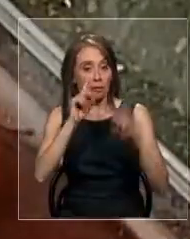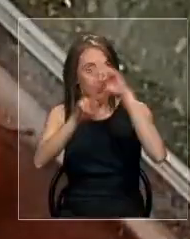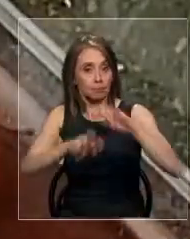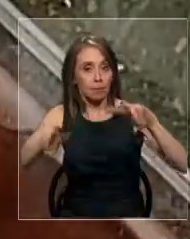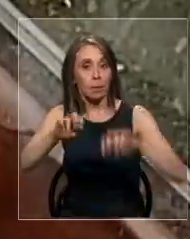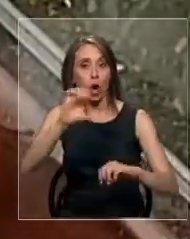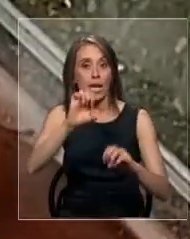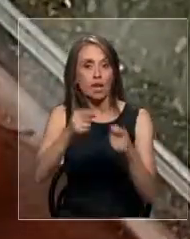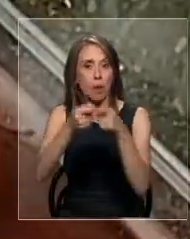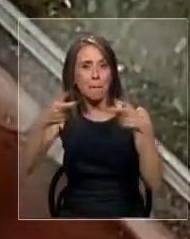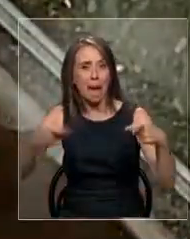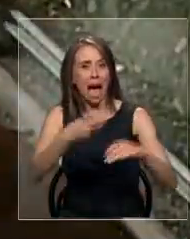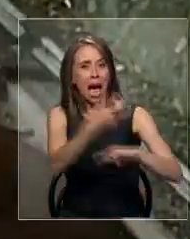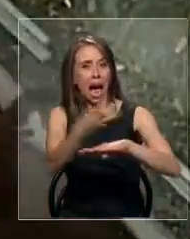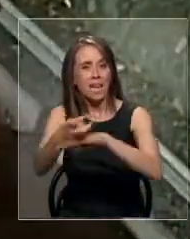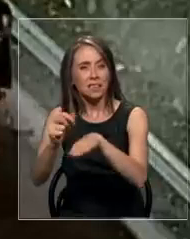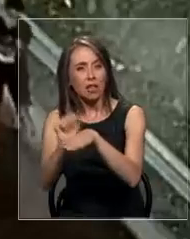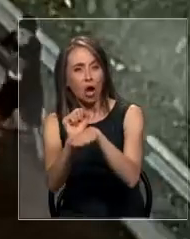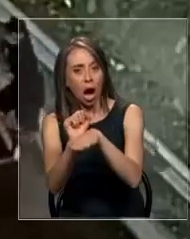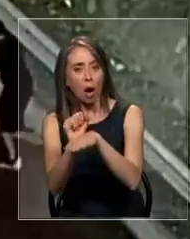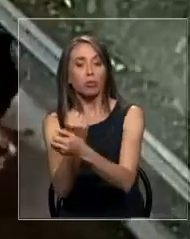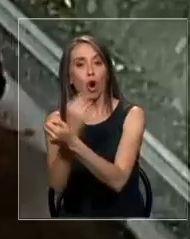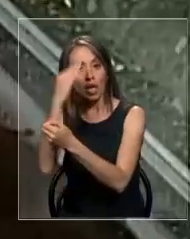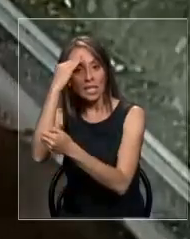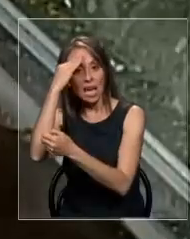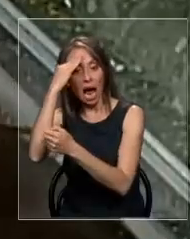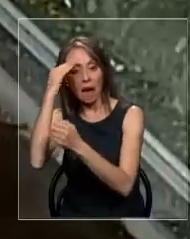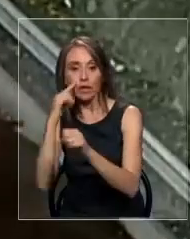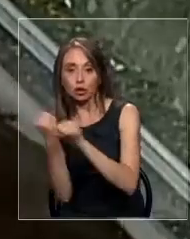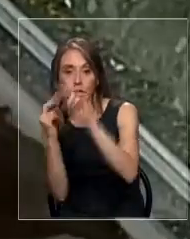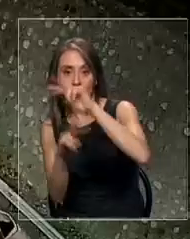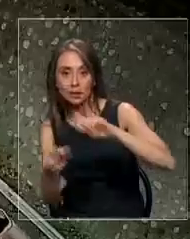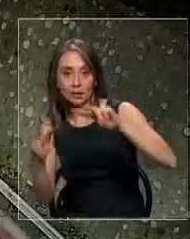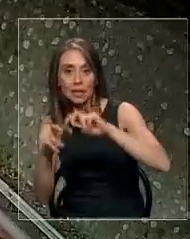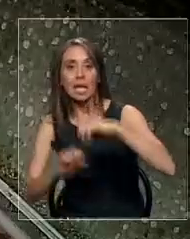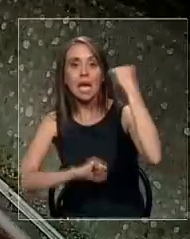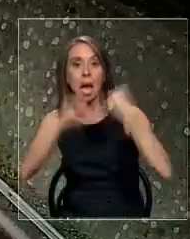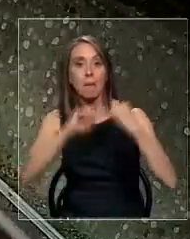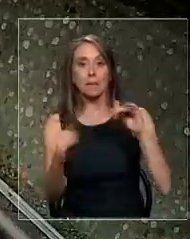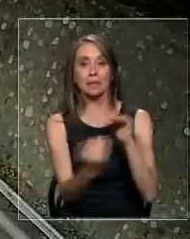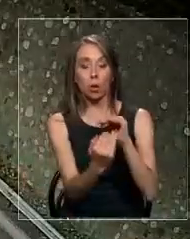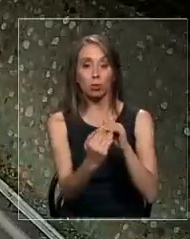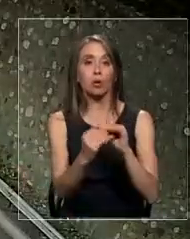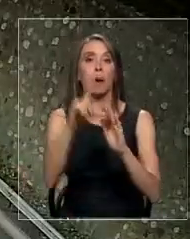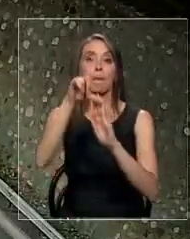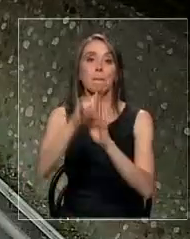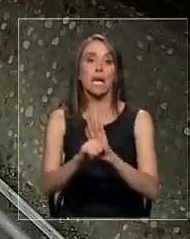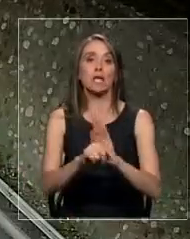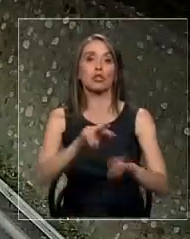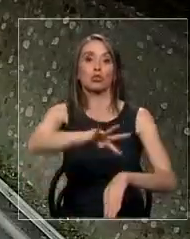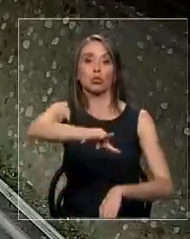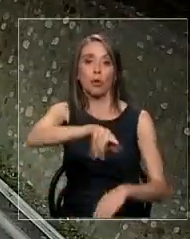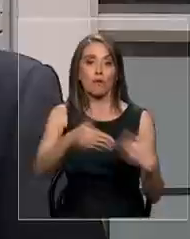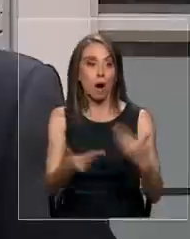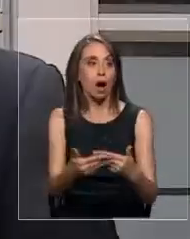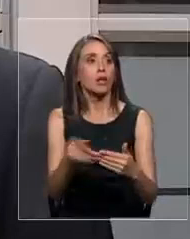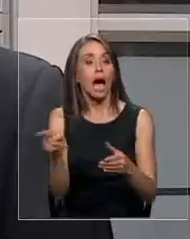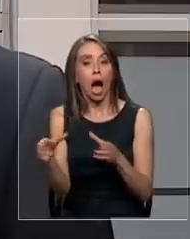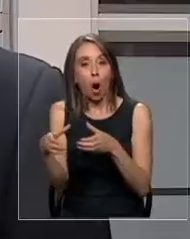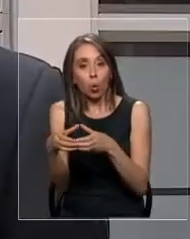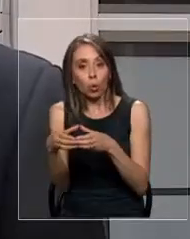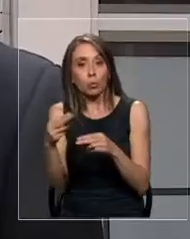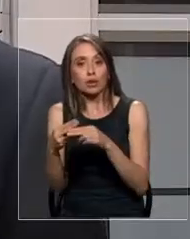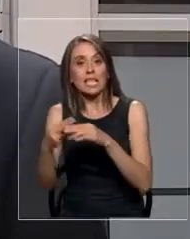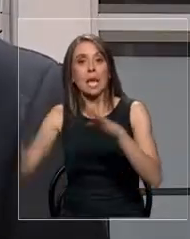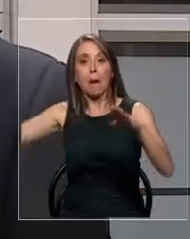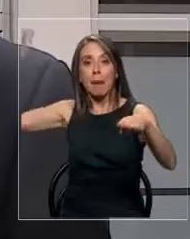trabajo mancomunado con carabineros y los propios concesionarios, los delitos bajaron, identificando a esta banda del acceso sur. La importancia